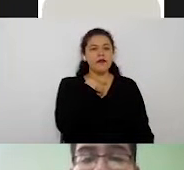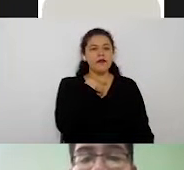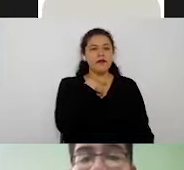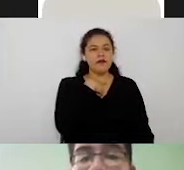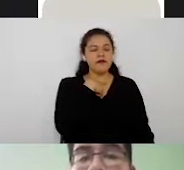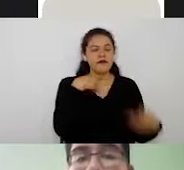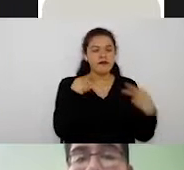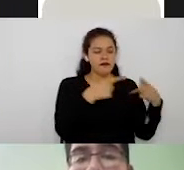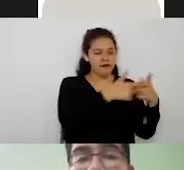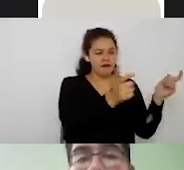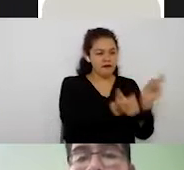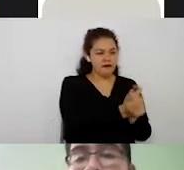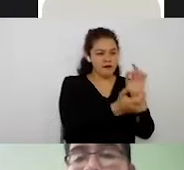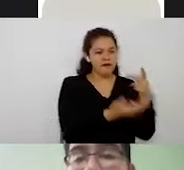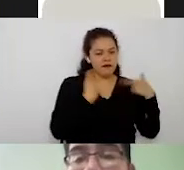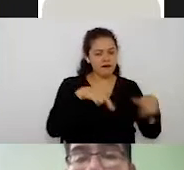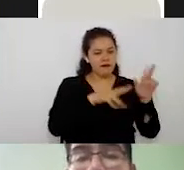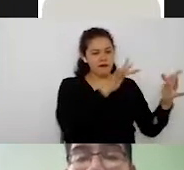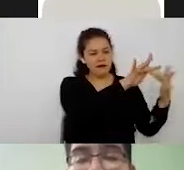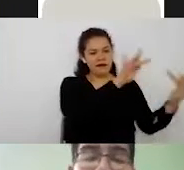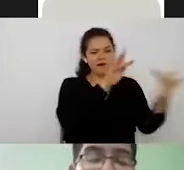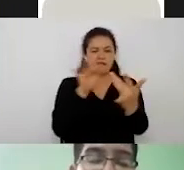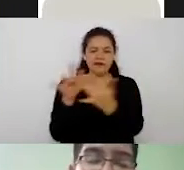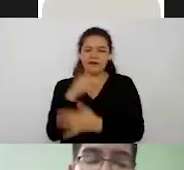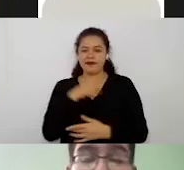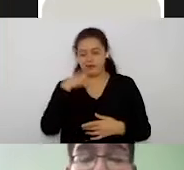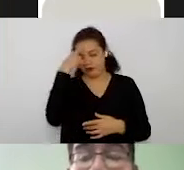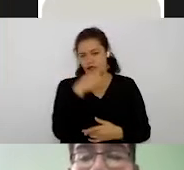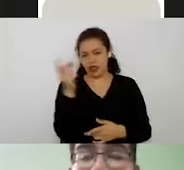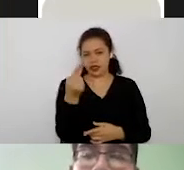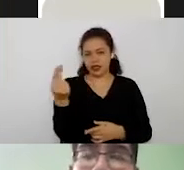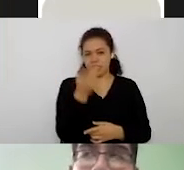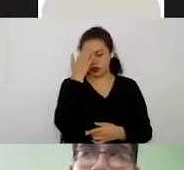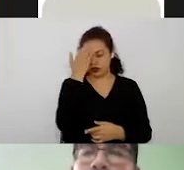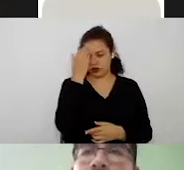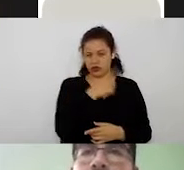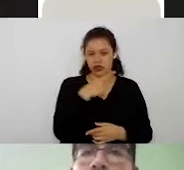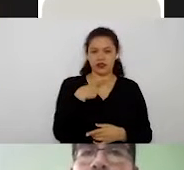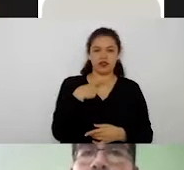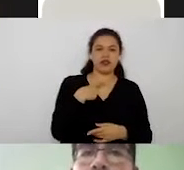brigadas para saber qué necesidades se tienen. Por ejemplo, si yo fuera